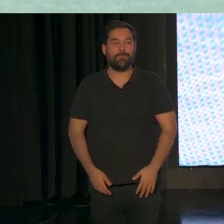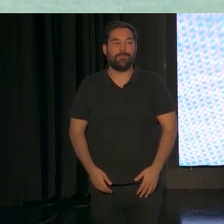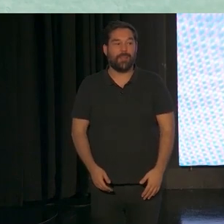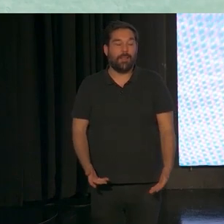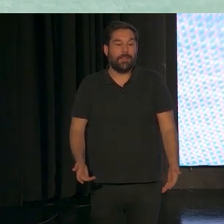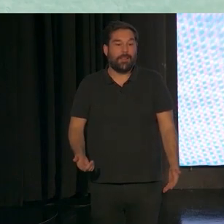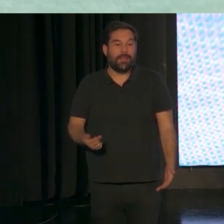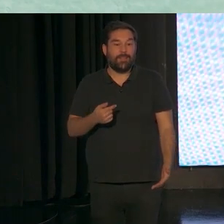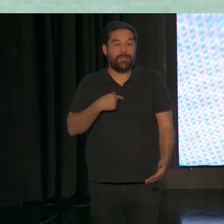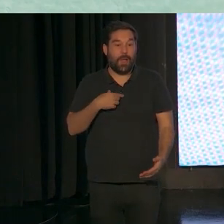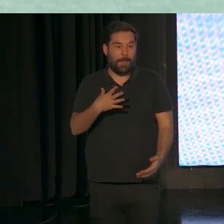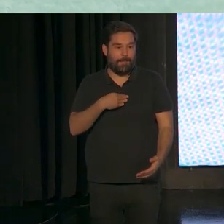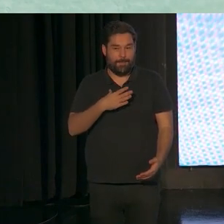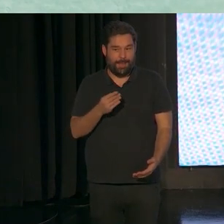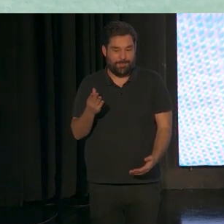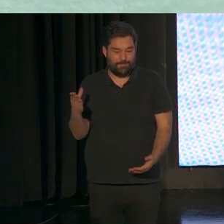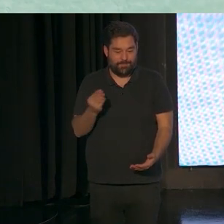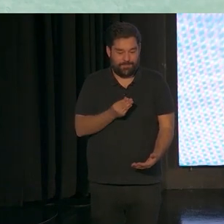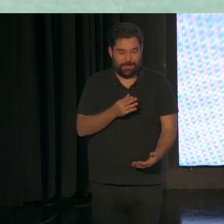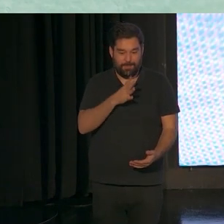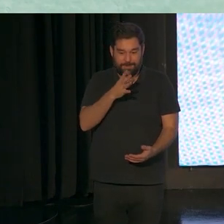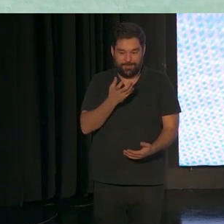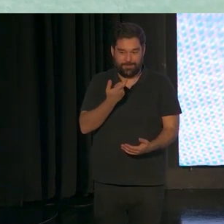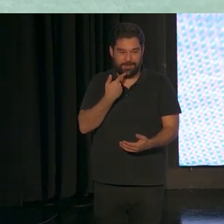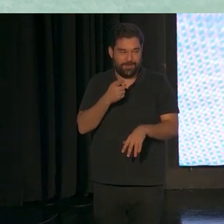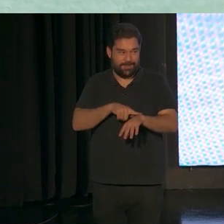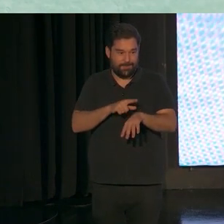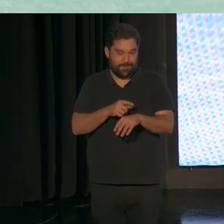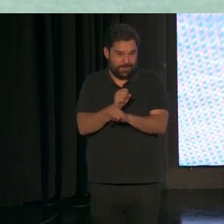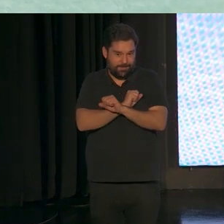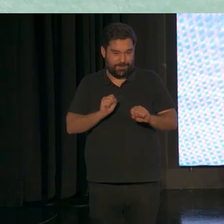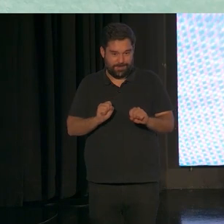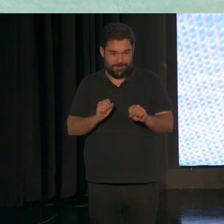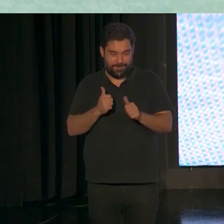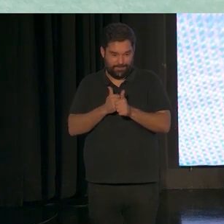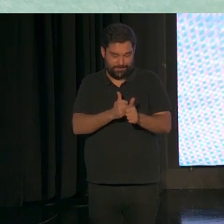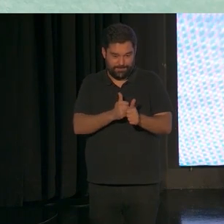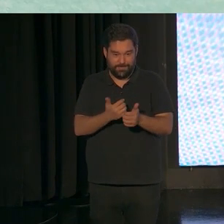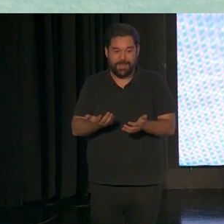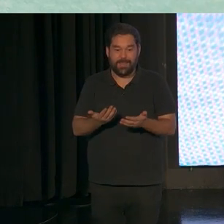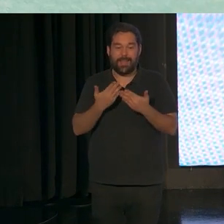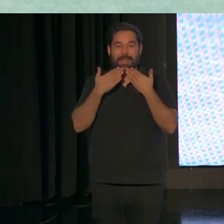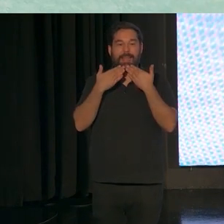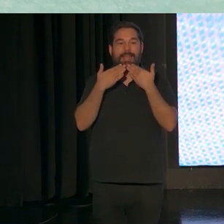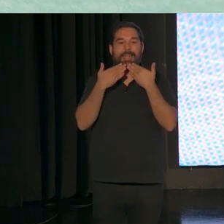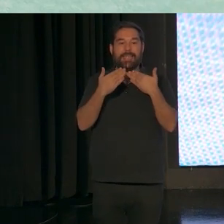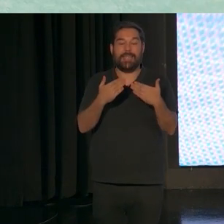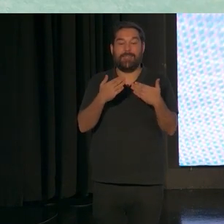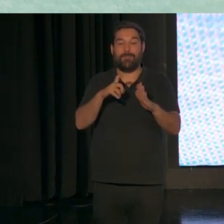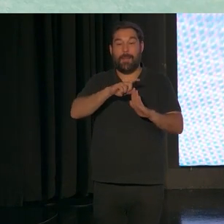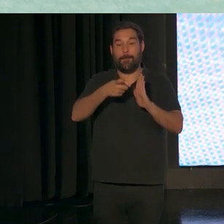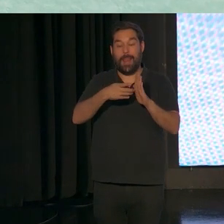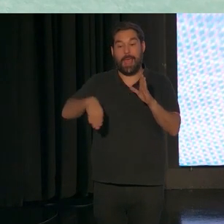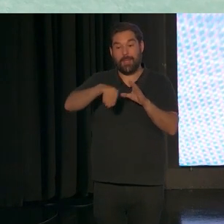me he traído papeles porque si no no me puedo ceñir al tiempo que me han dado Pero antes de eso Quiero agradecer a plena inclusión pues el